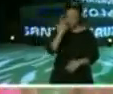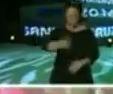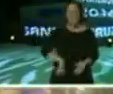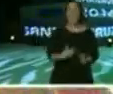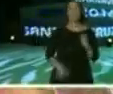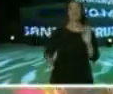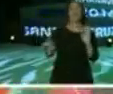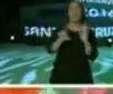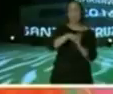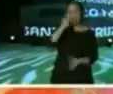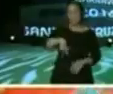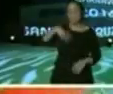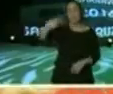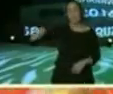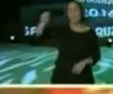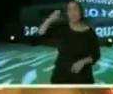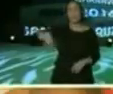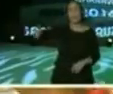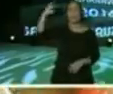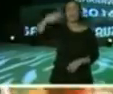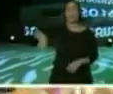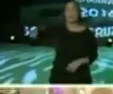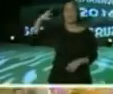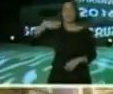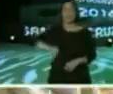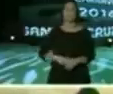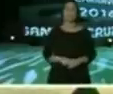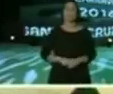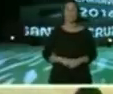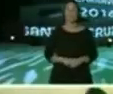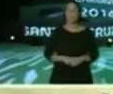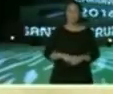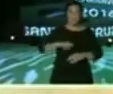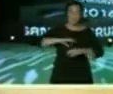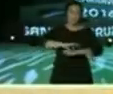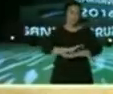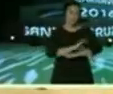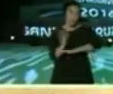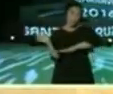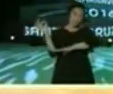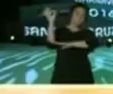Cuando el sol se esconde.